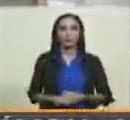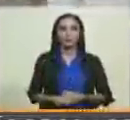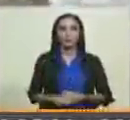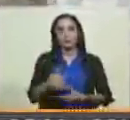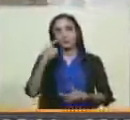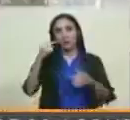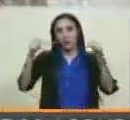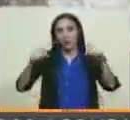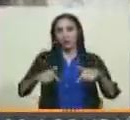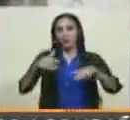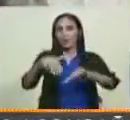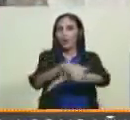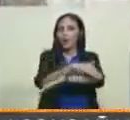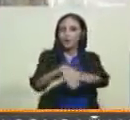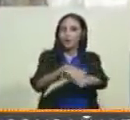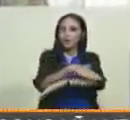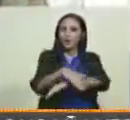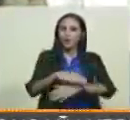Aquí en la avenida